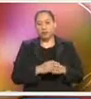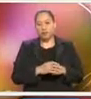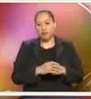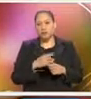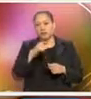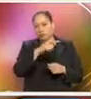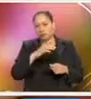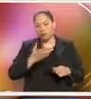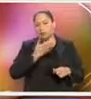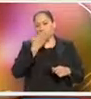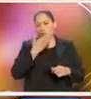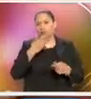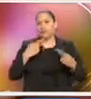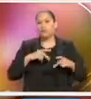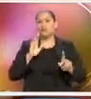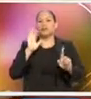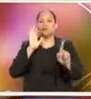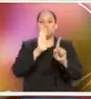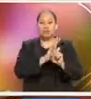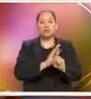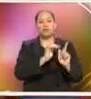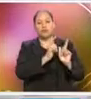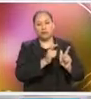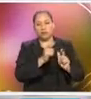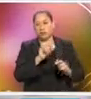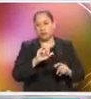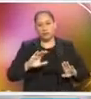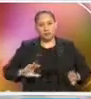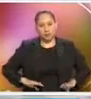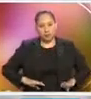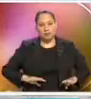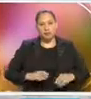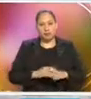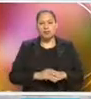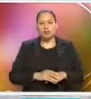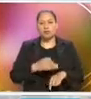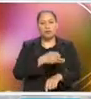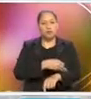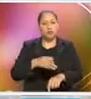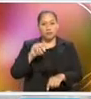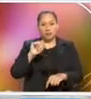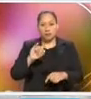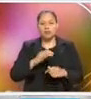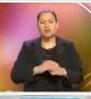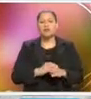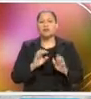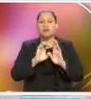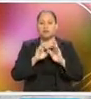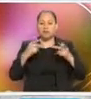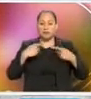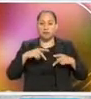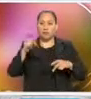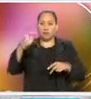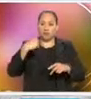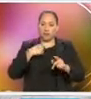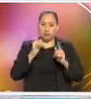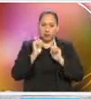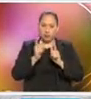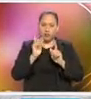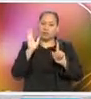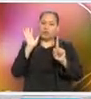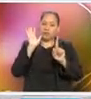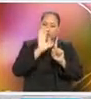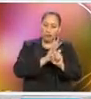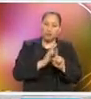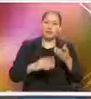es clásico de un bully venir de este tipo de familias, ¿no? Oye, ¿y las personas que son buleadas son porque